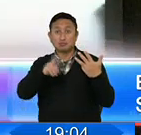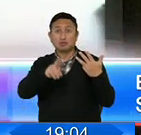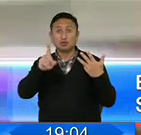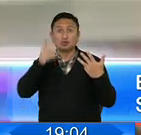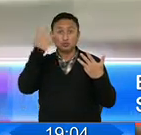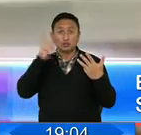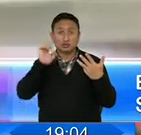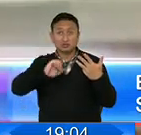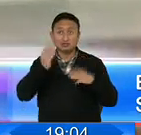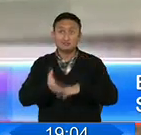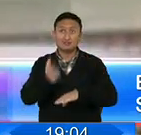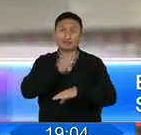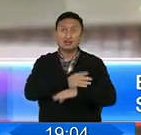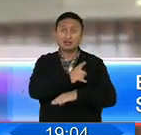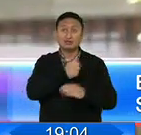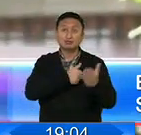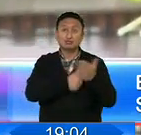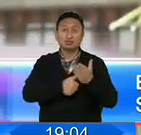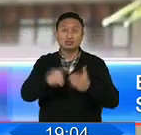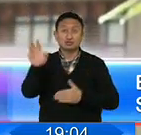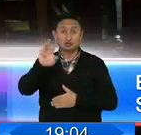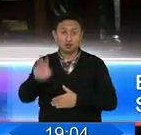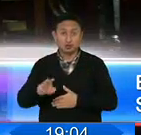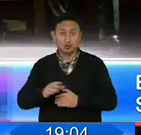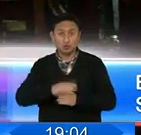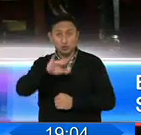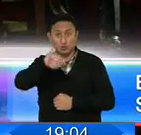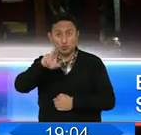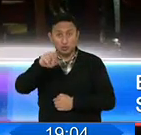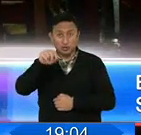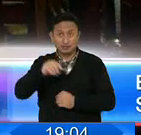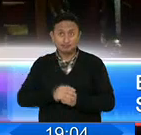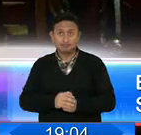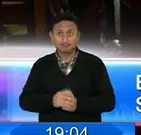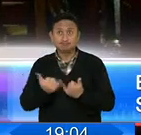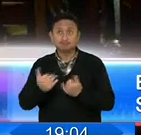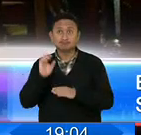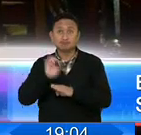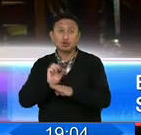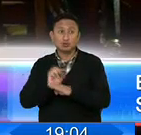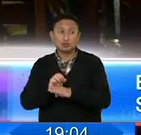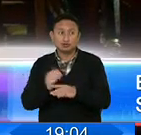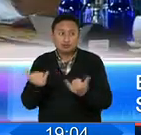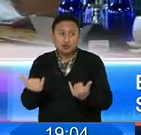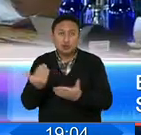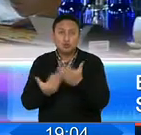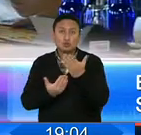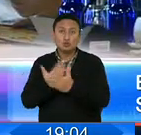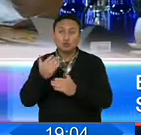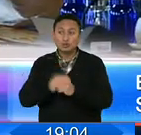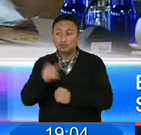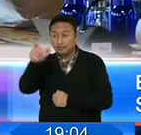que el anterior ministro de Salud, Juan Carlos Ceballos. Ahora el Ecuador se encuentra a la espera de conocer al quinto